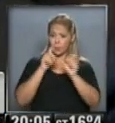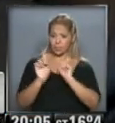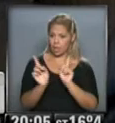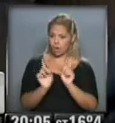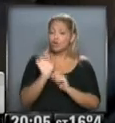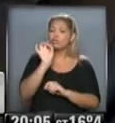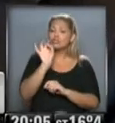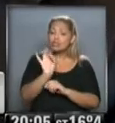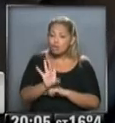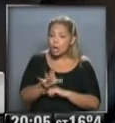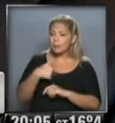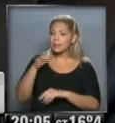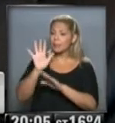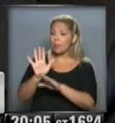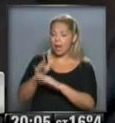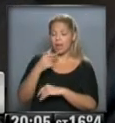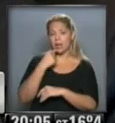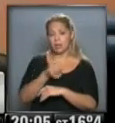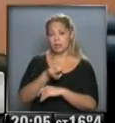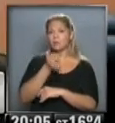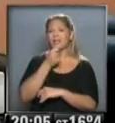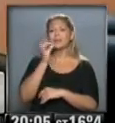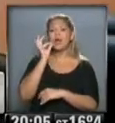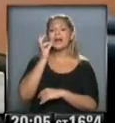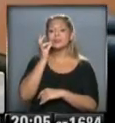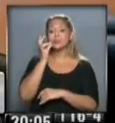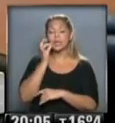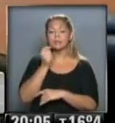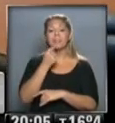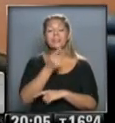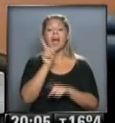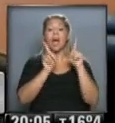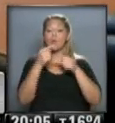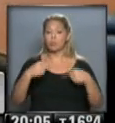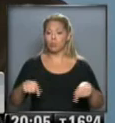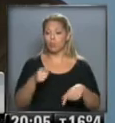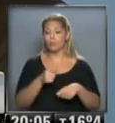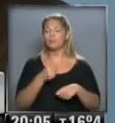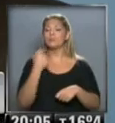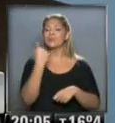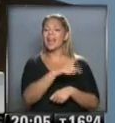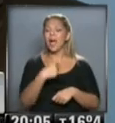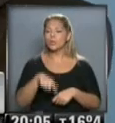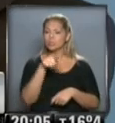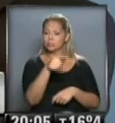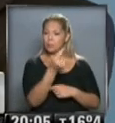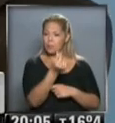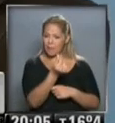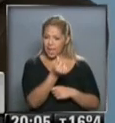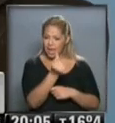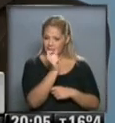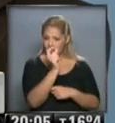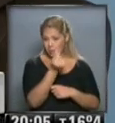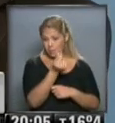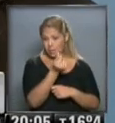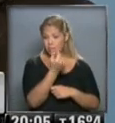evita el aprovechamiento, por ejemplo, con el azúcar. En algunos productos, por una razón de precio y por una razón de que suelen